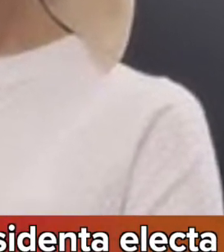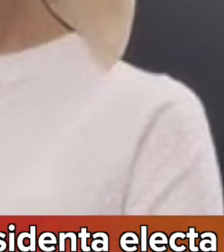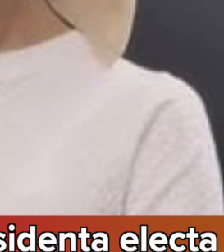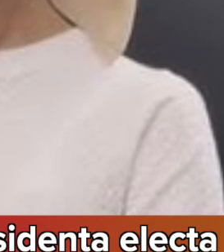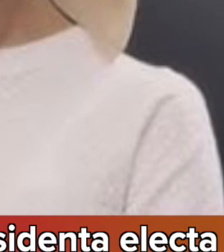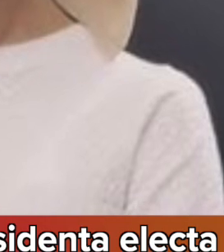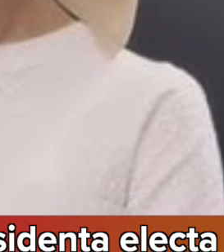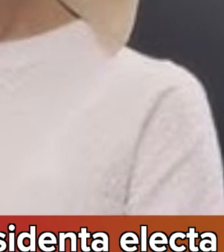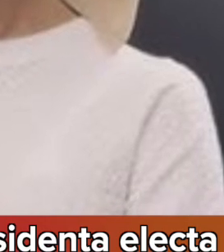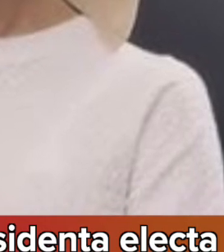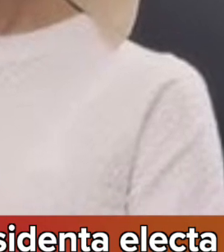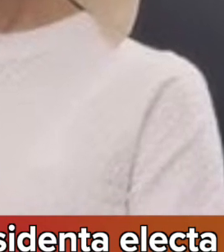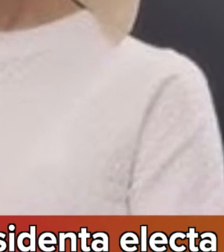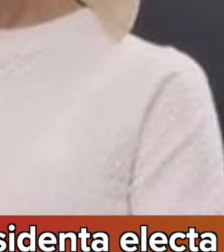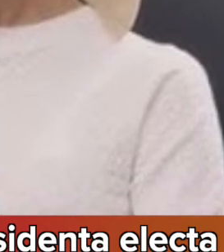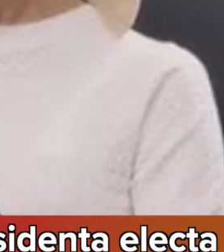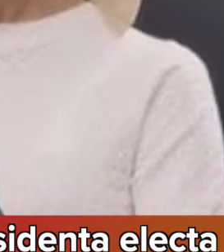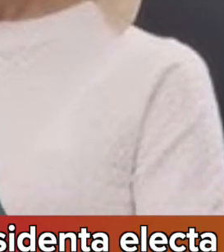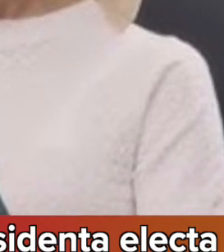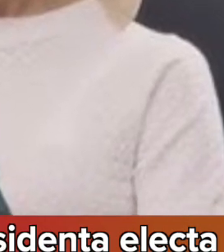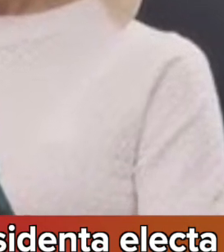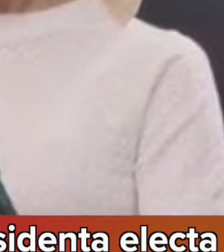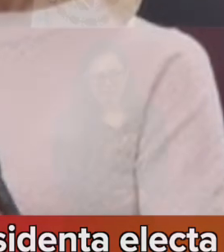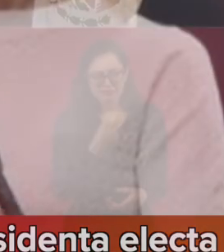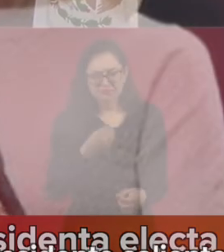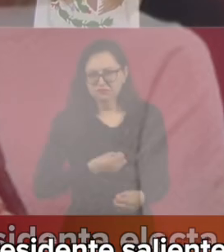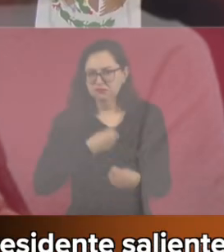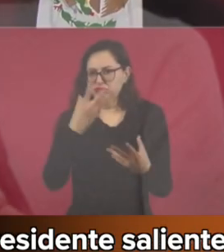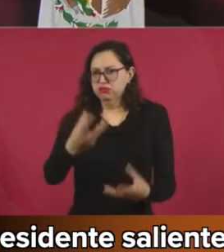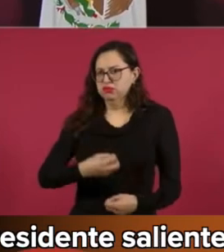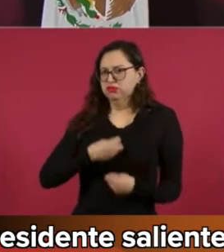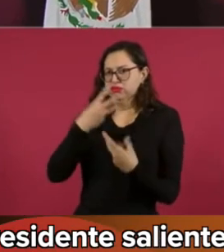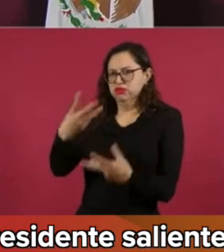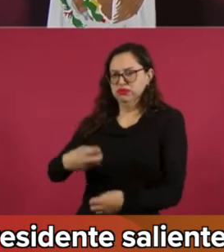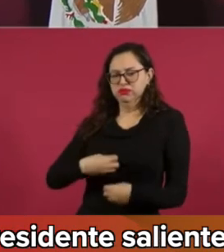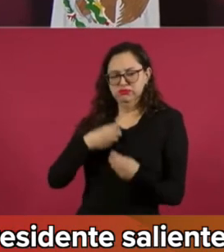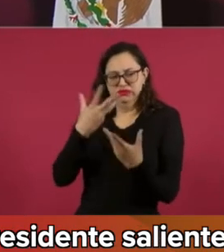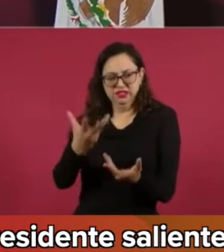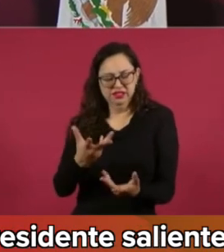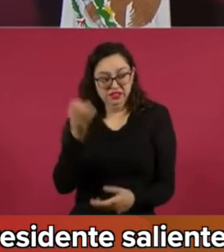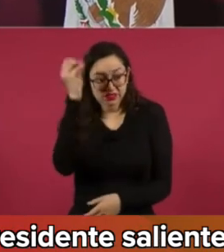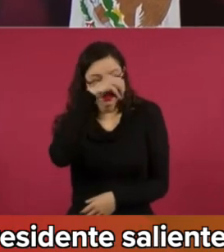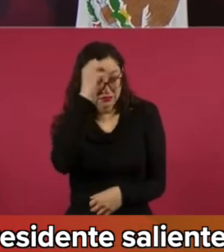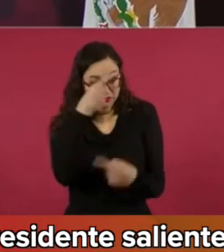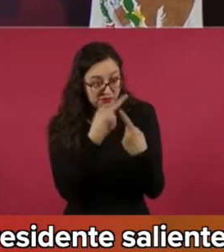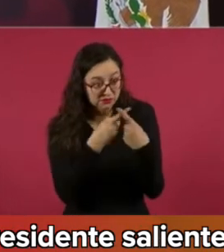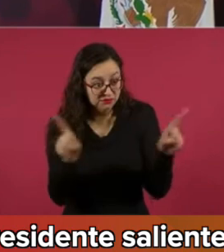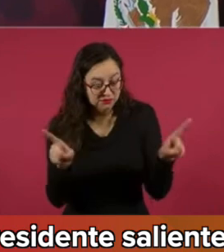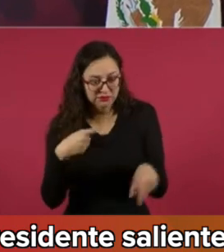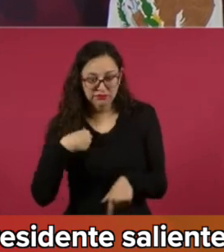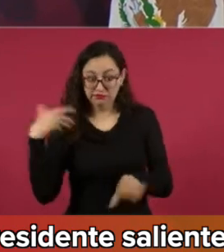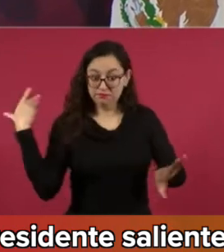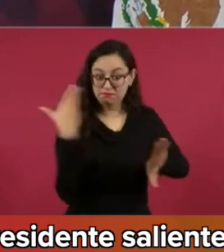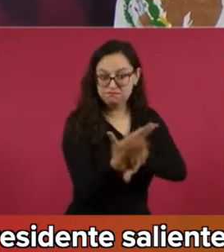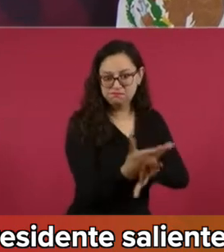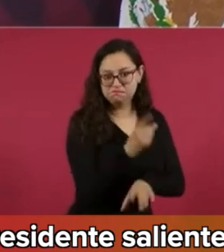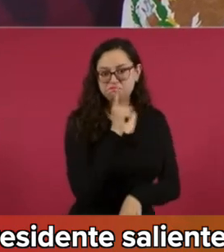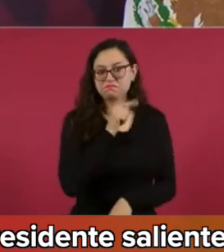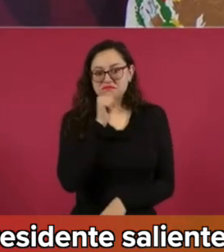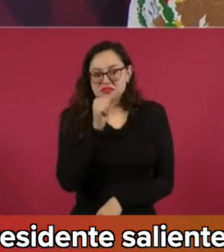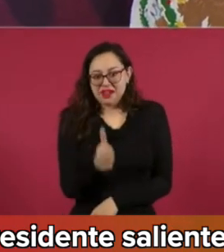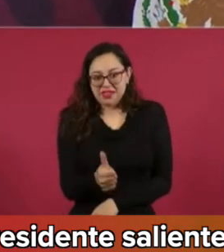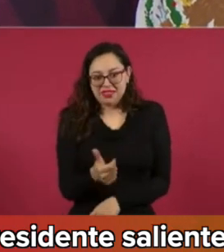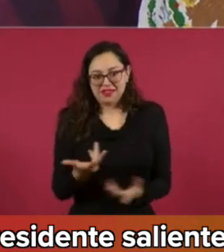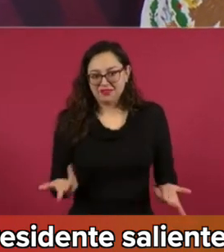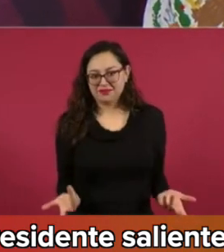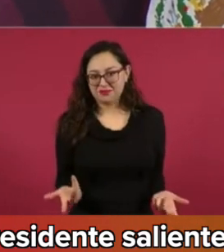se hubieran imaginado al término de las más negras administraciones del viejo PRI. Enorme reto tiene por